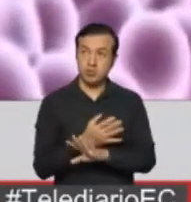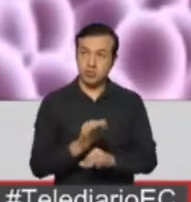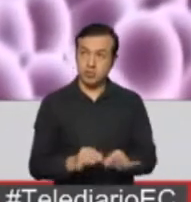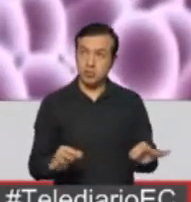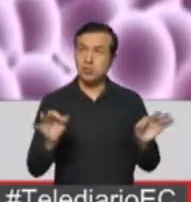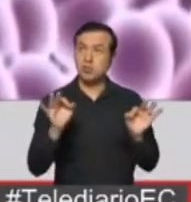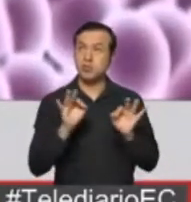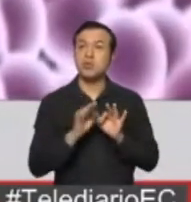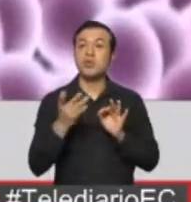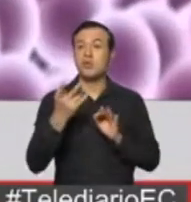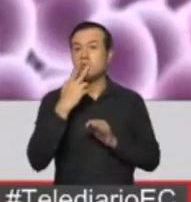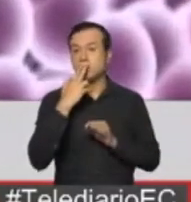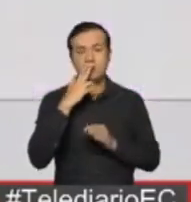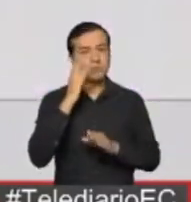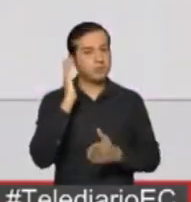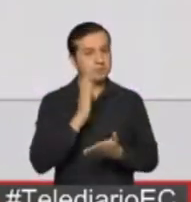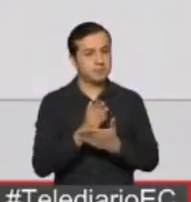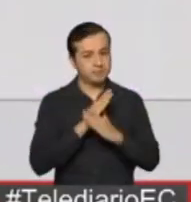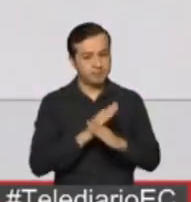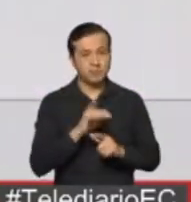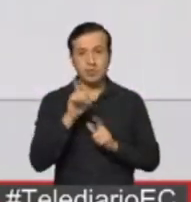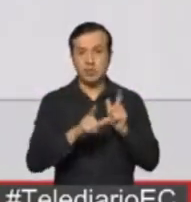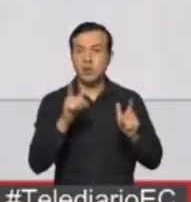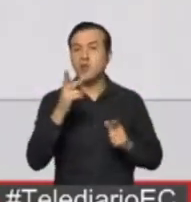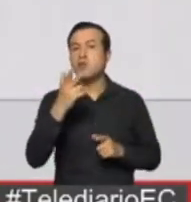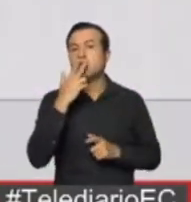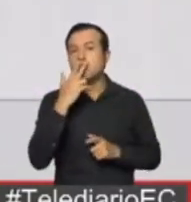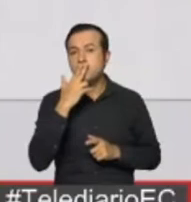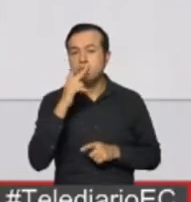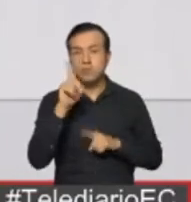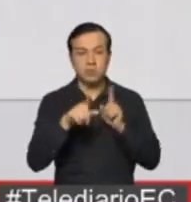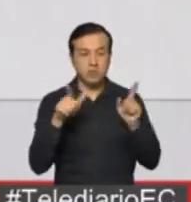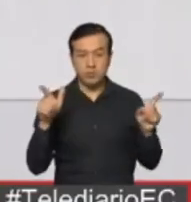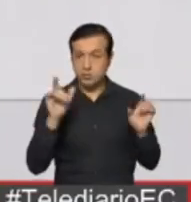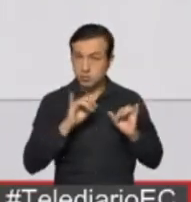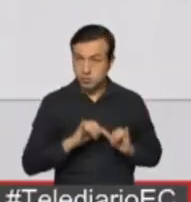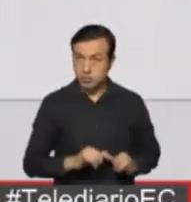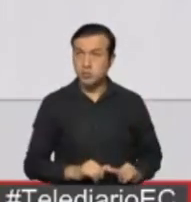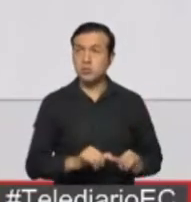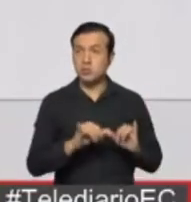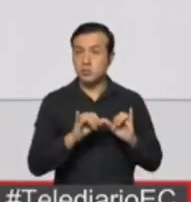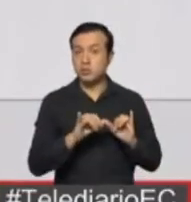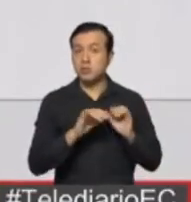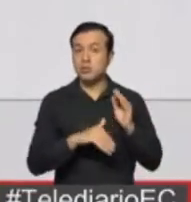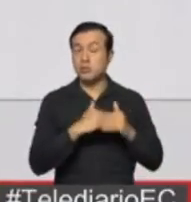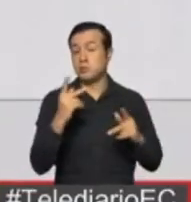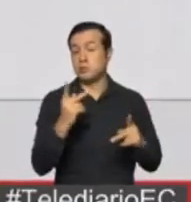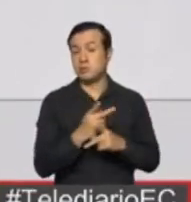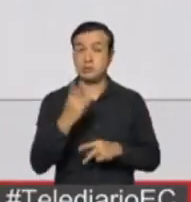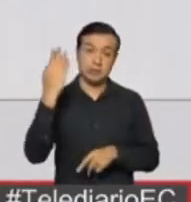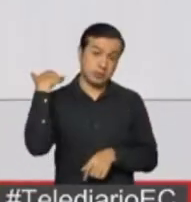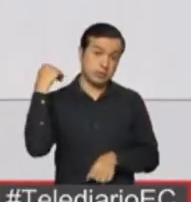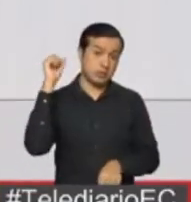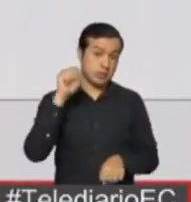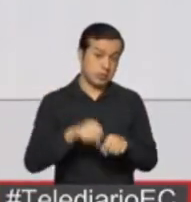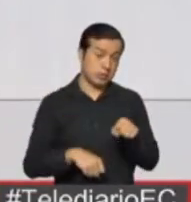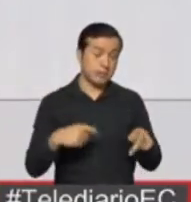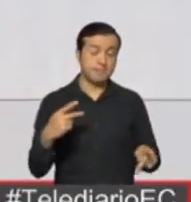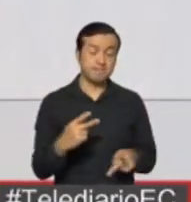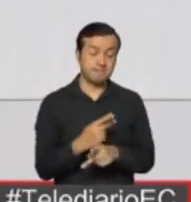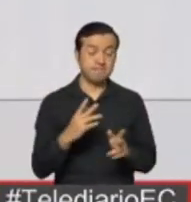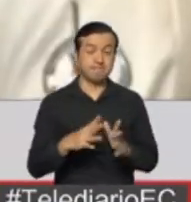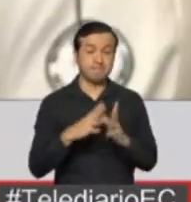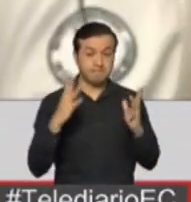abstenerse de fumar personas que fumaron o personas que siguen fumando y eso es lo que produce el daño en el pulmón y finalmente